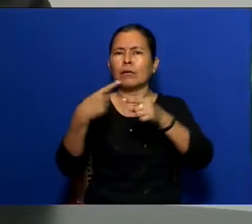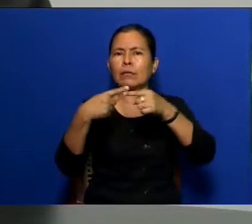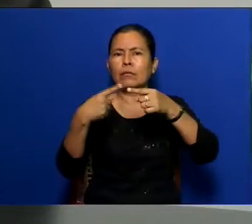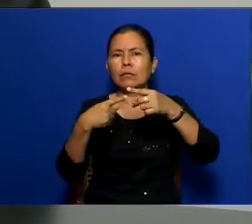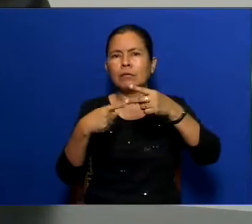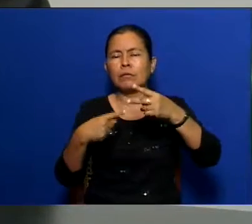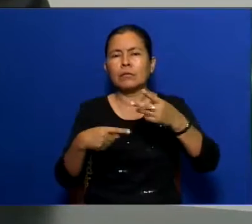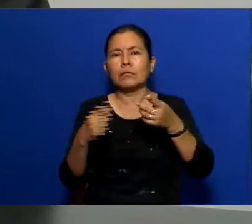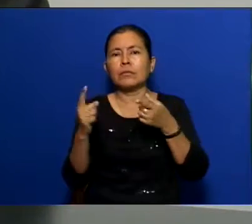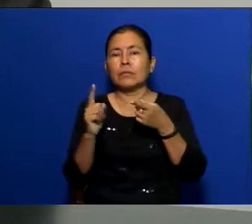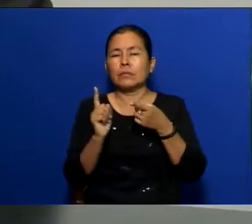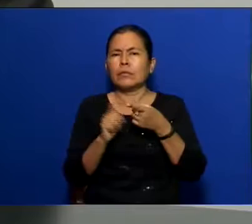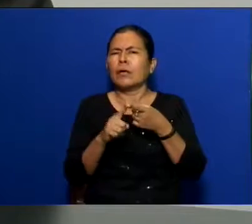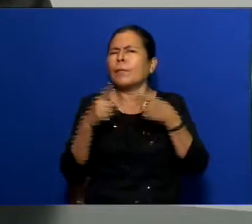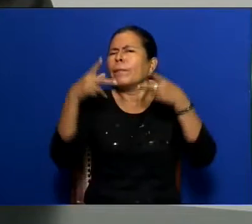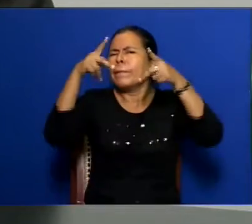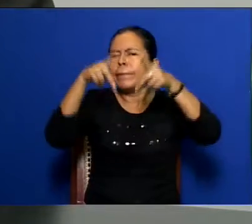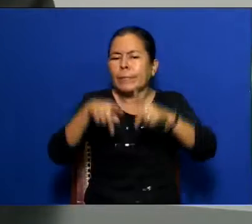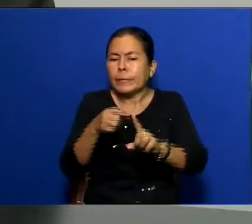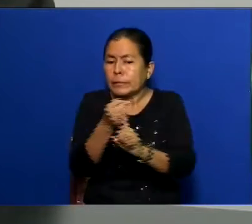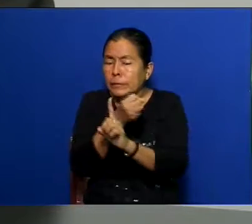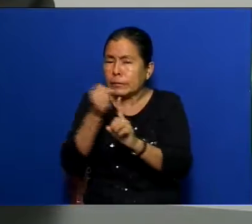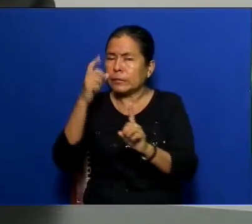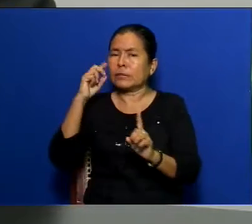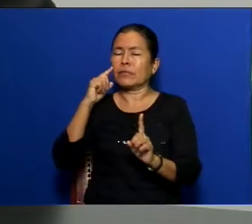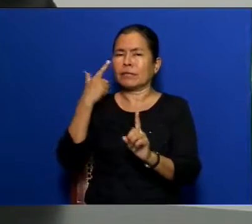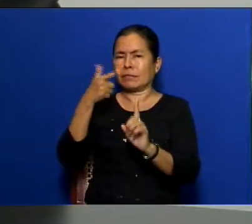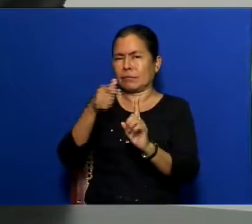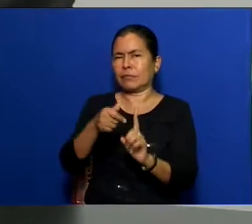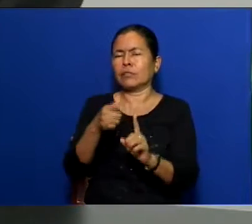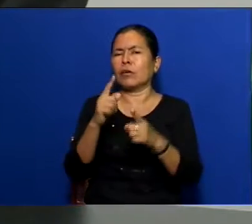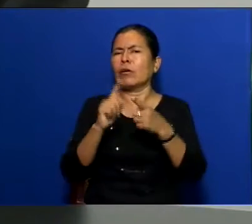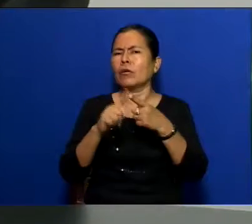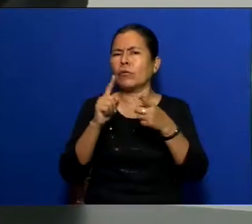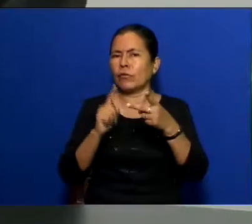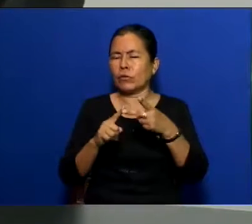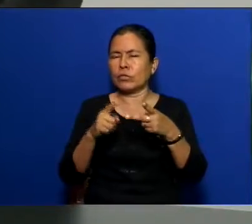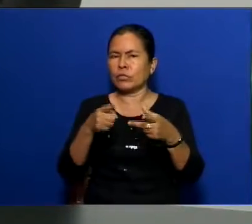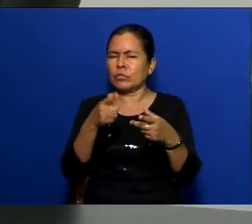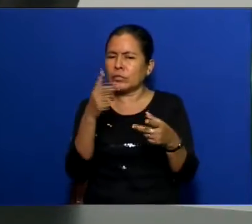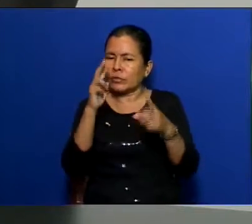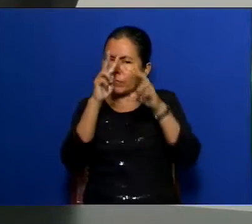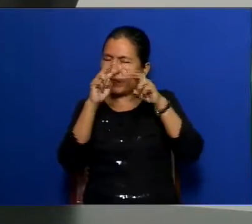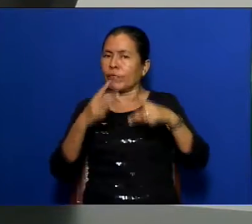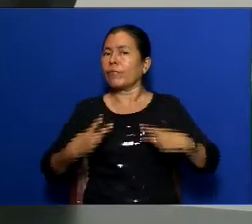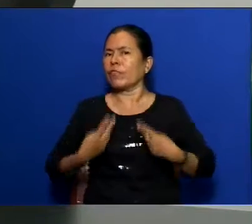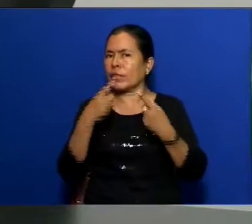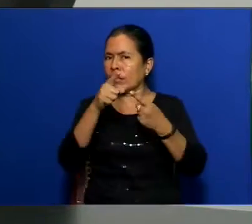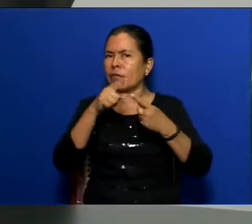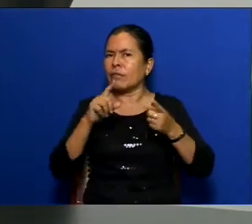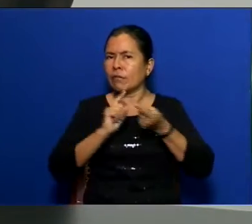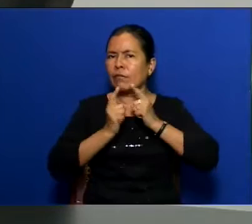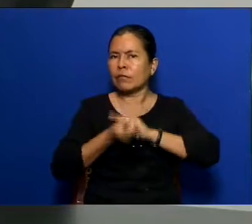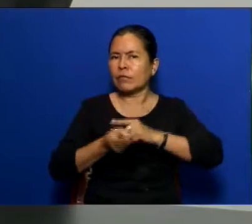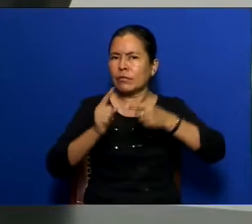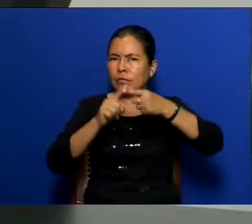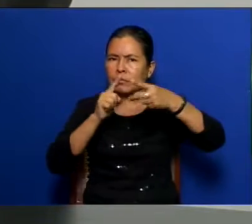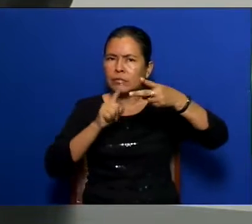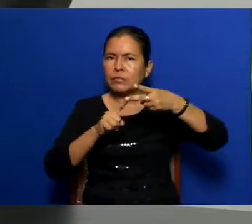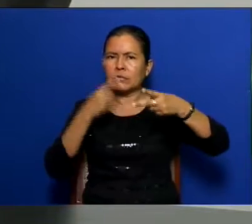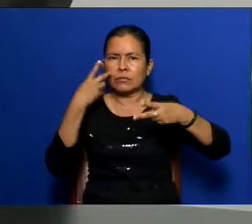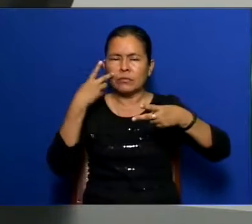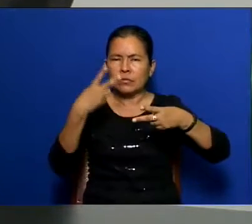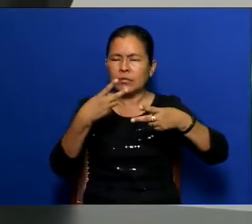presenta en las víctimas dos tipos de reacciones principalmente, o dos fenómenos